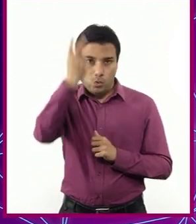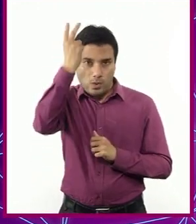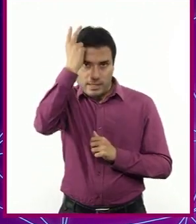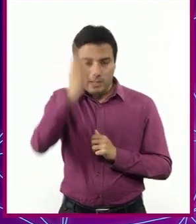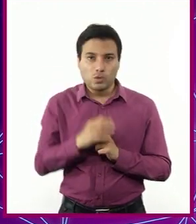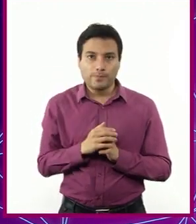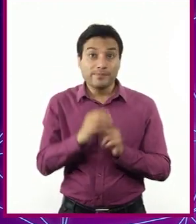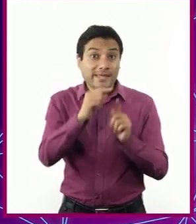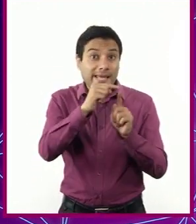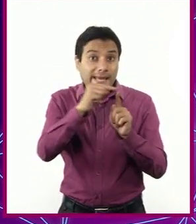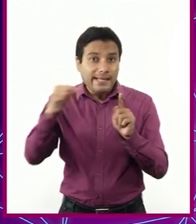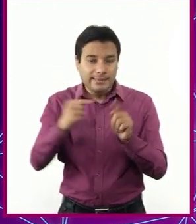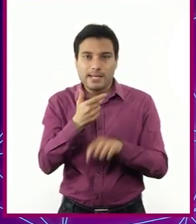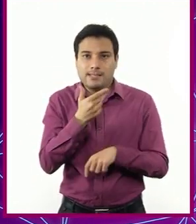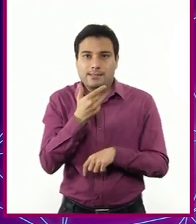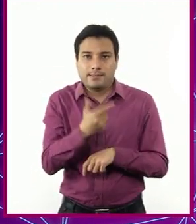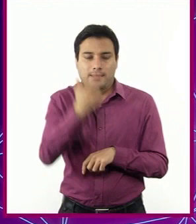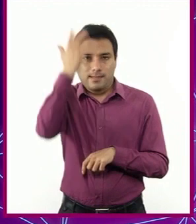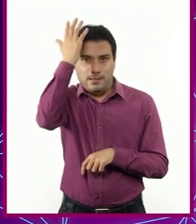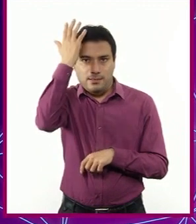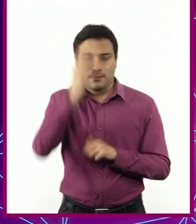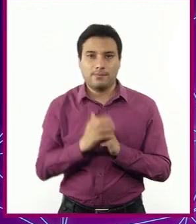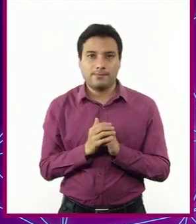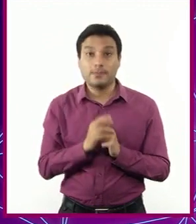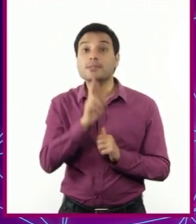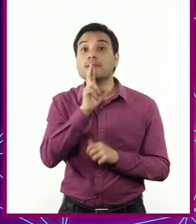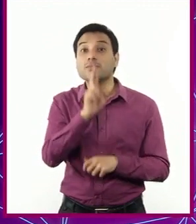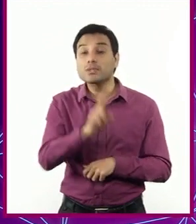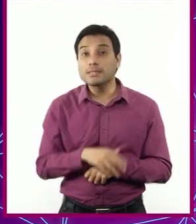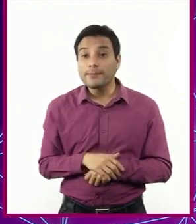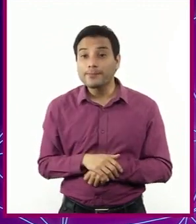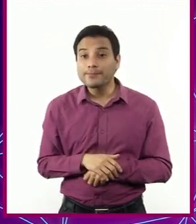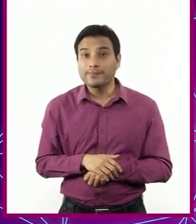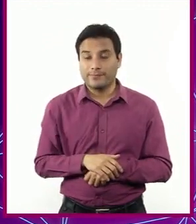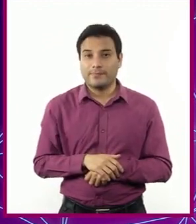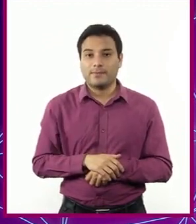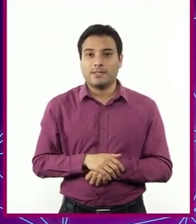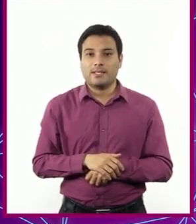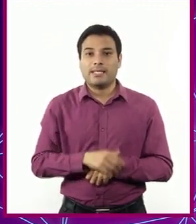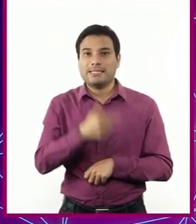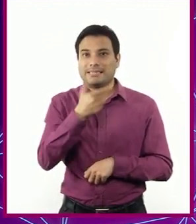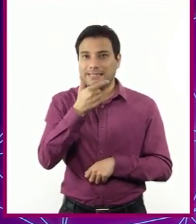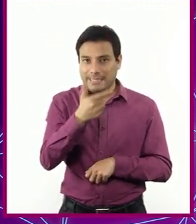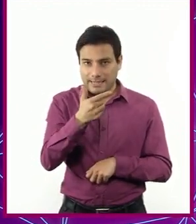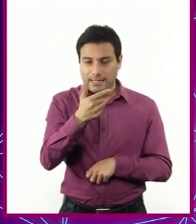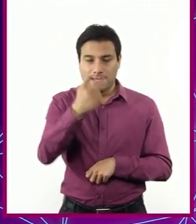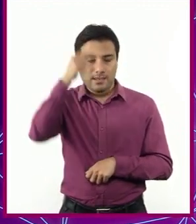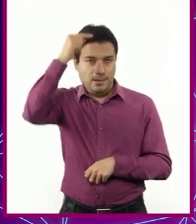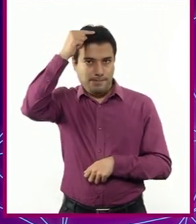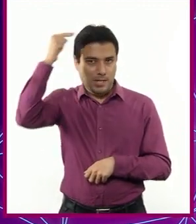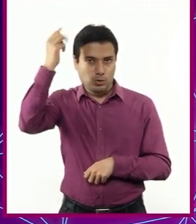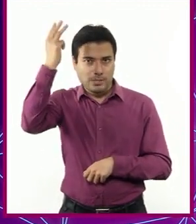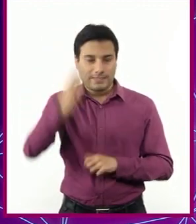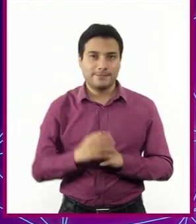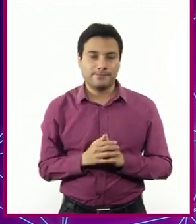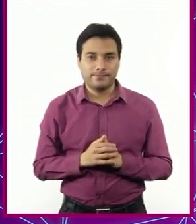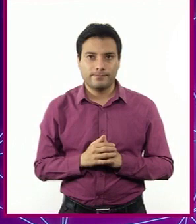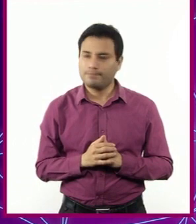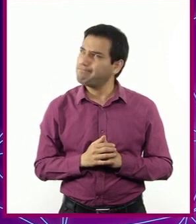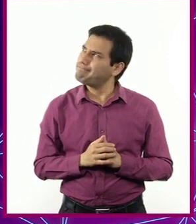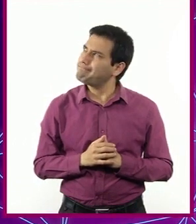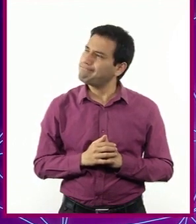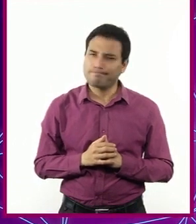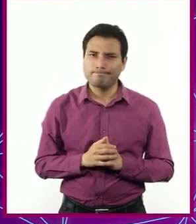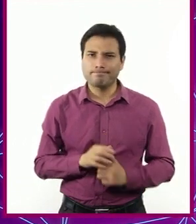cuadrado entre 7 a la quinta igual a 7 a la 3 negativo. ¿En qué se